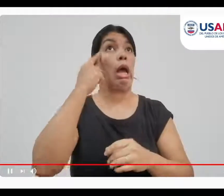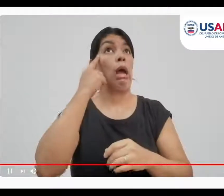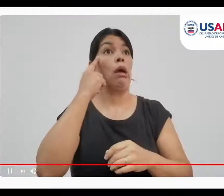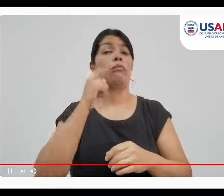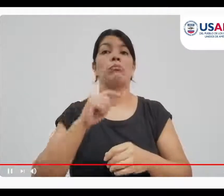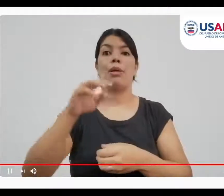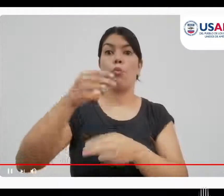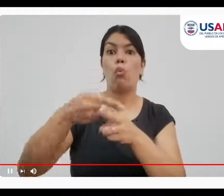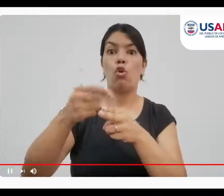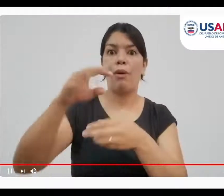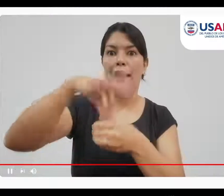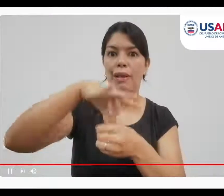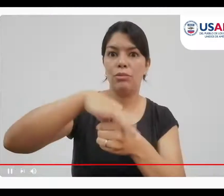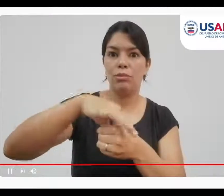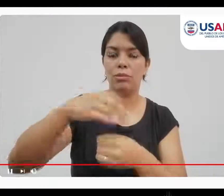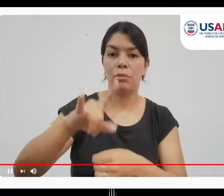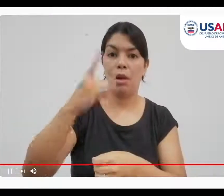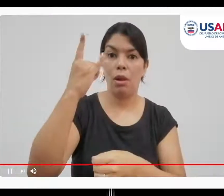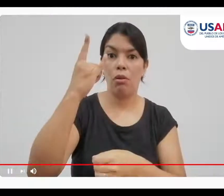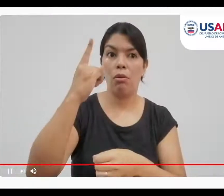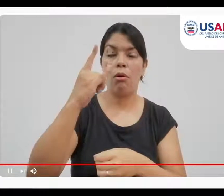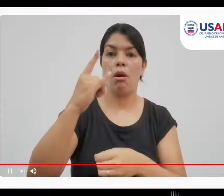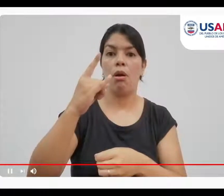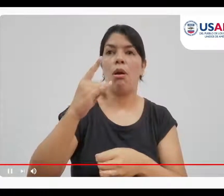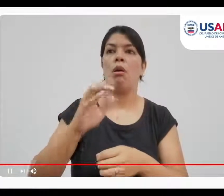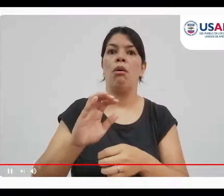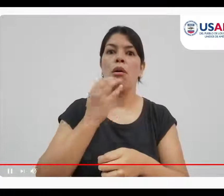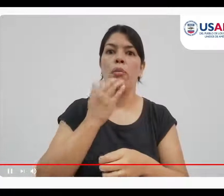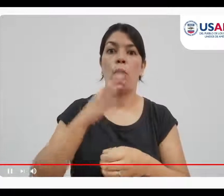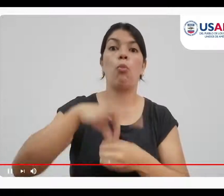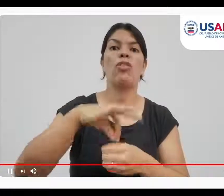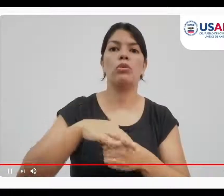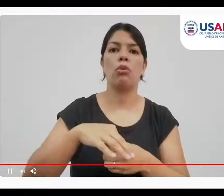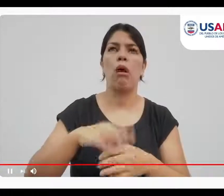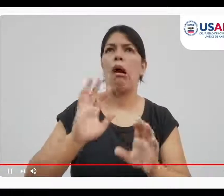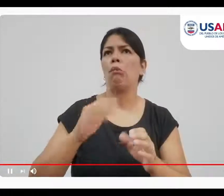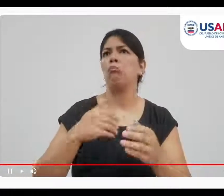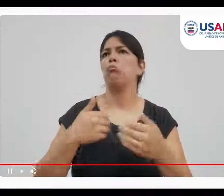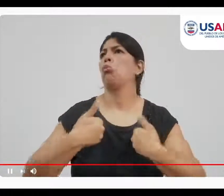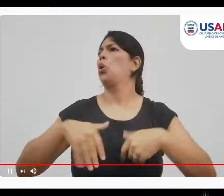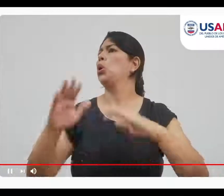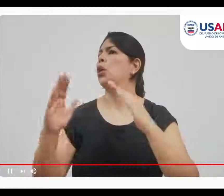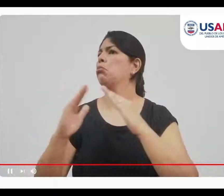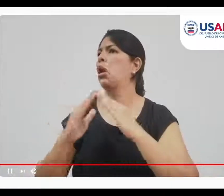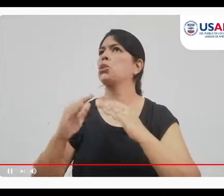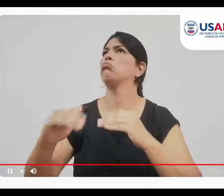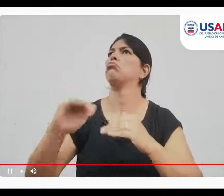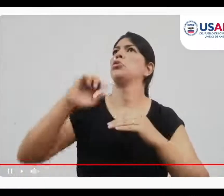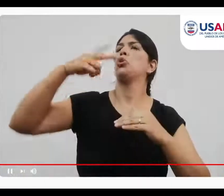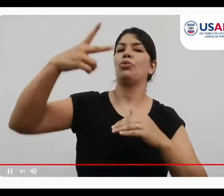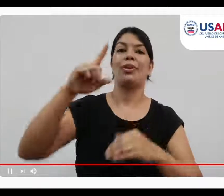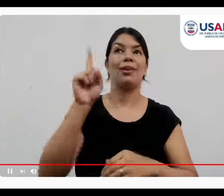las elecciones, ya saben que no pueden colocar un puesto de votación en una segunda planta que no garantice la accesibilidad a las personas